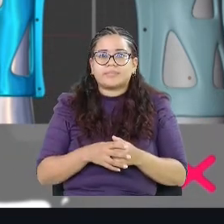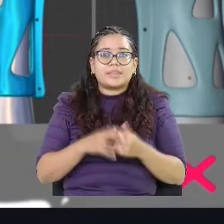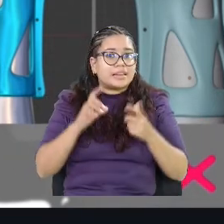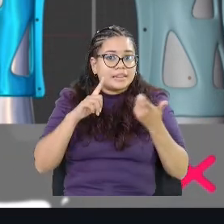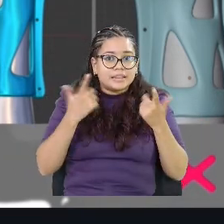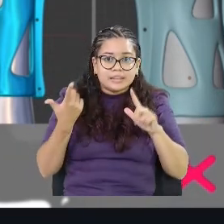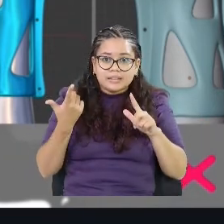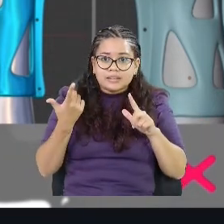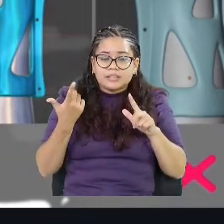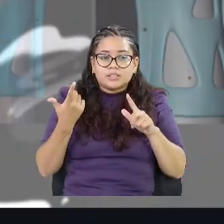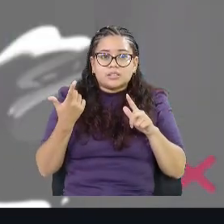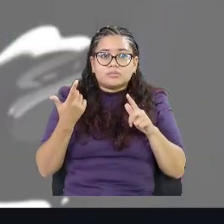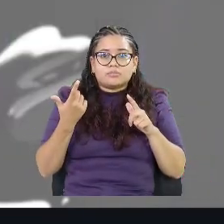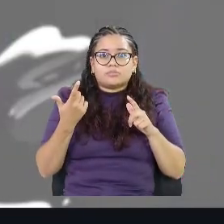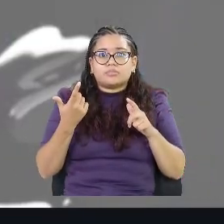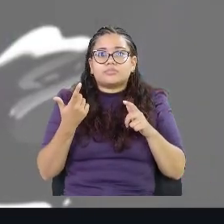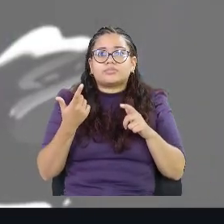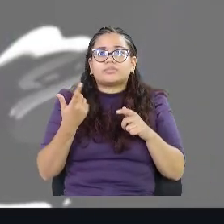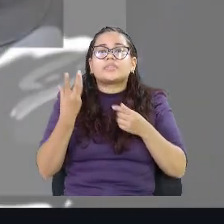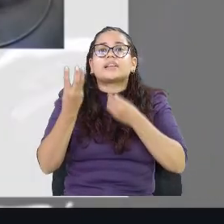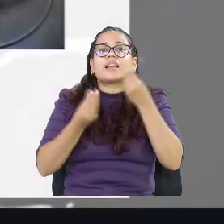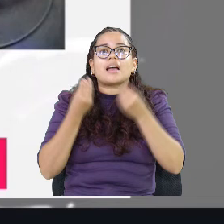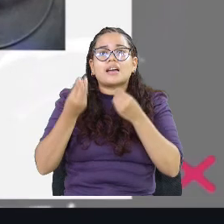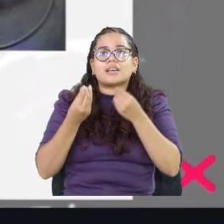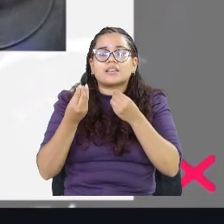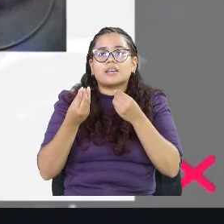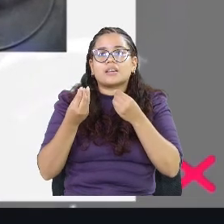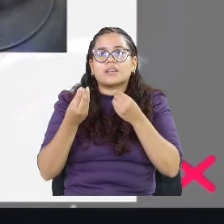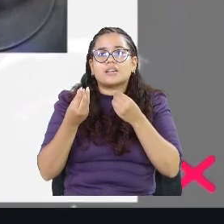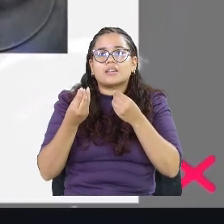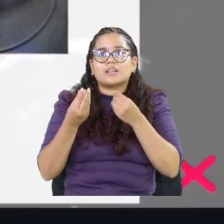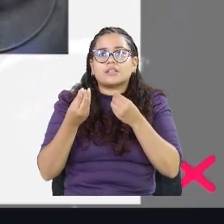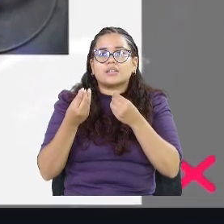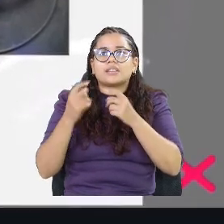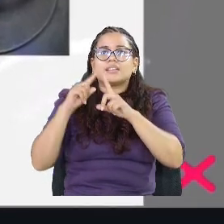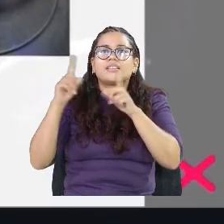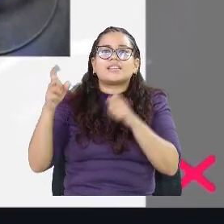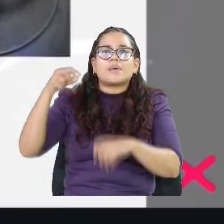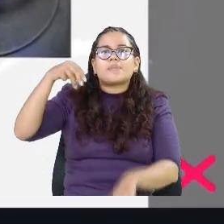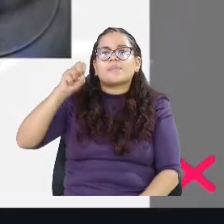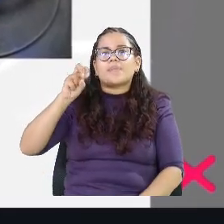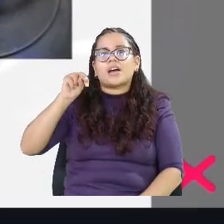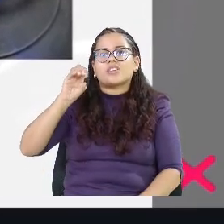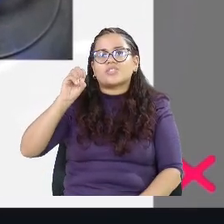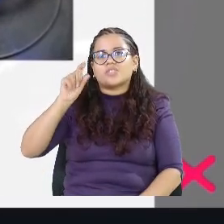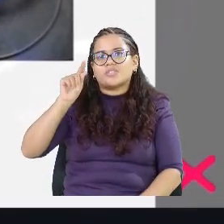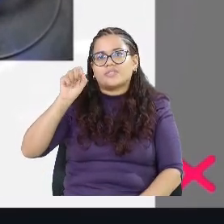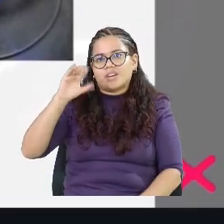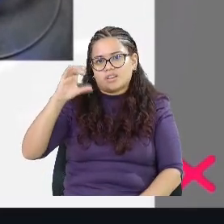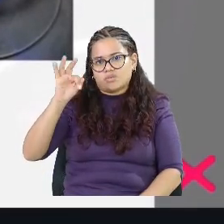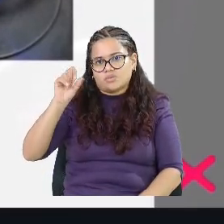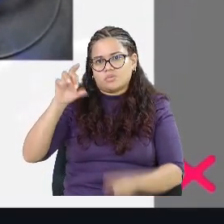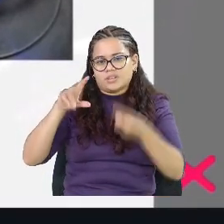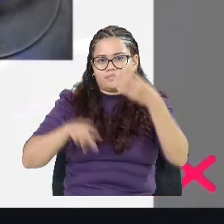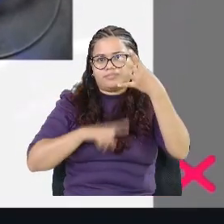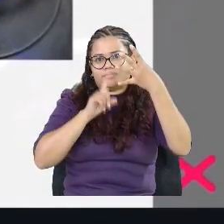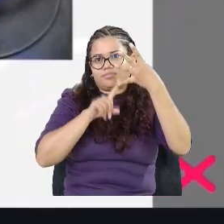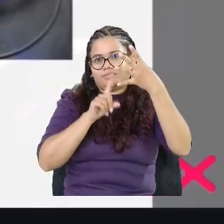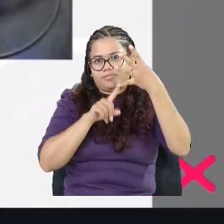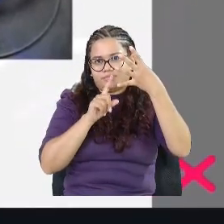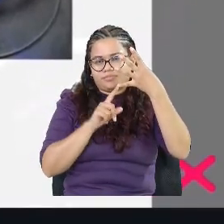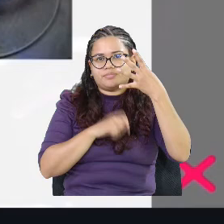eso ya listo, pasamos a lo que es la manufactura digital. Entonces,